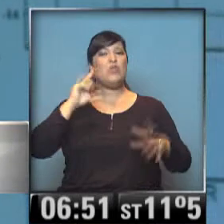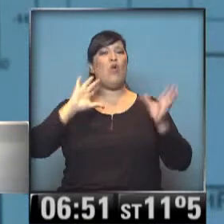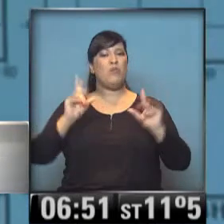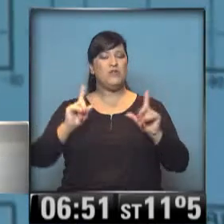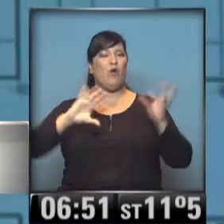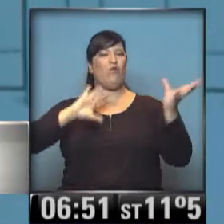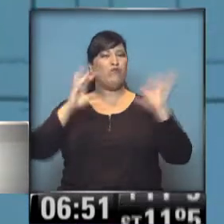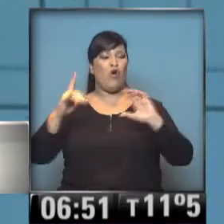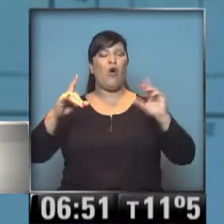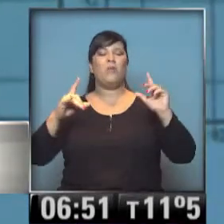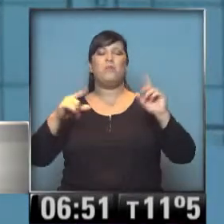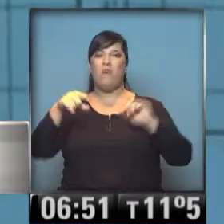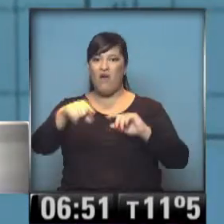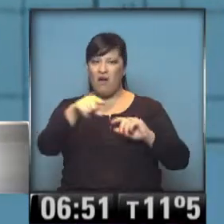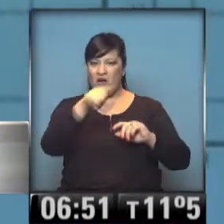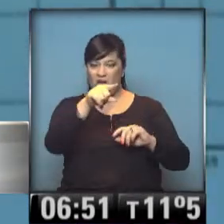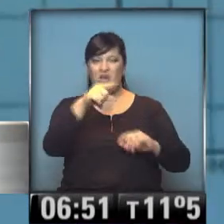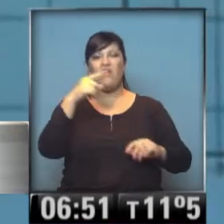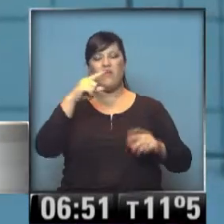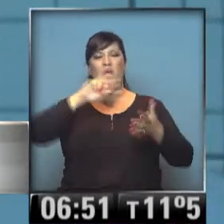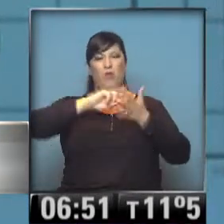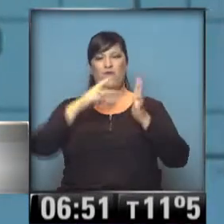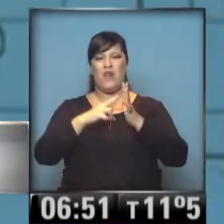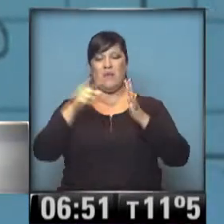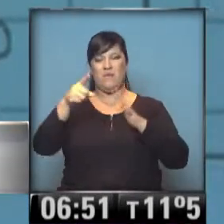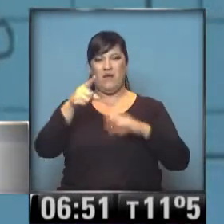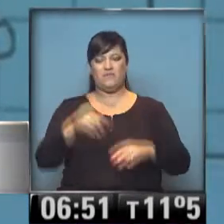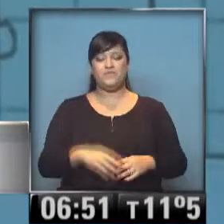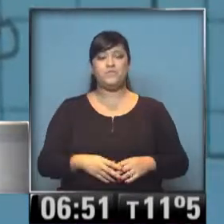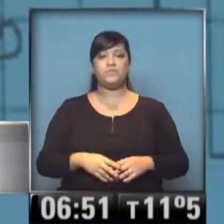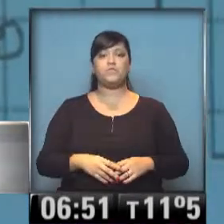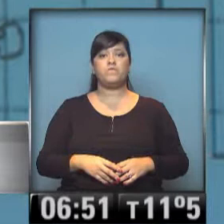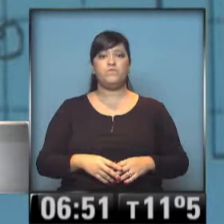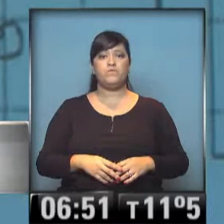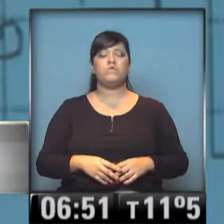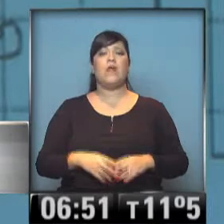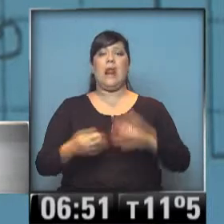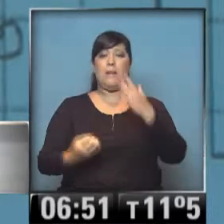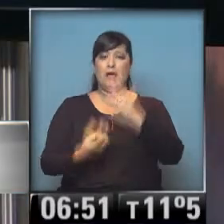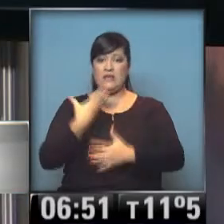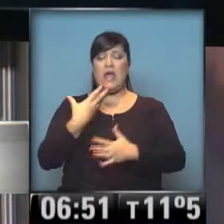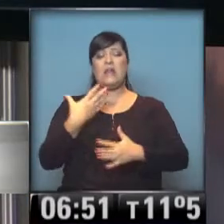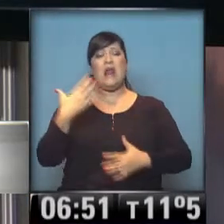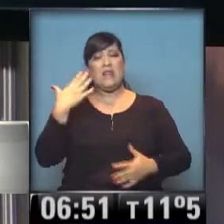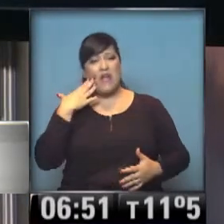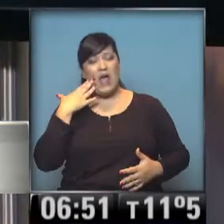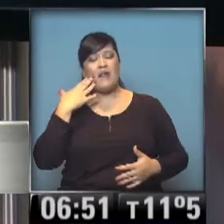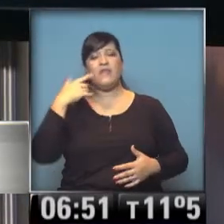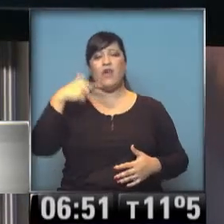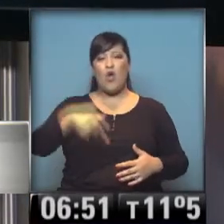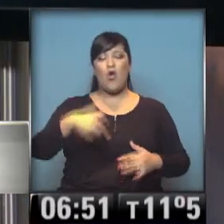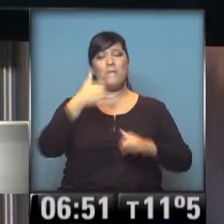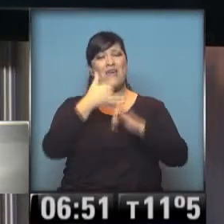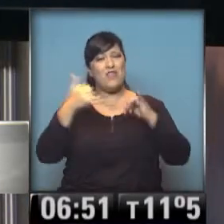es donde afecta la ceniza. Ya a medida que evoluciona la mañana, la misma mañana de hoy, llegando casi